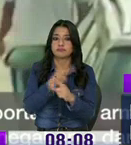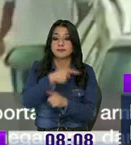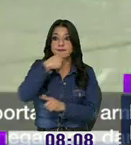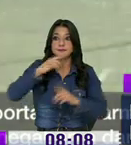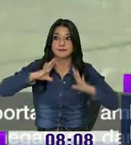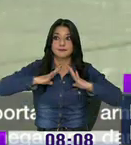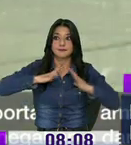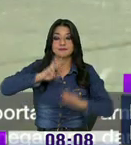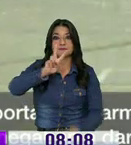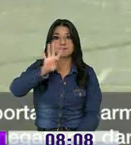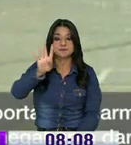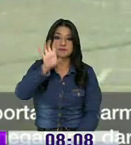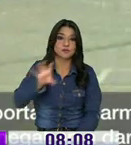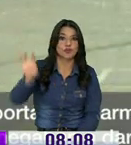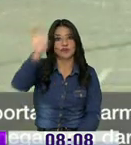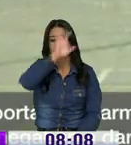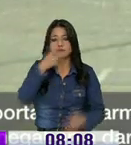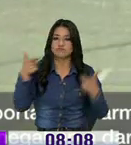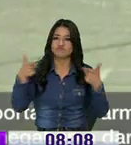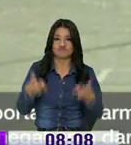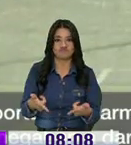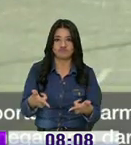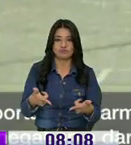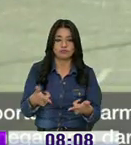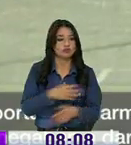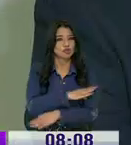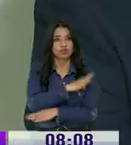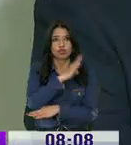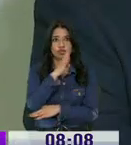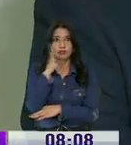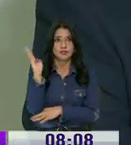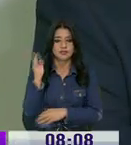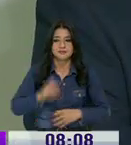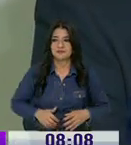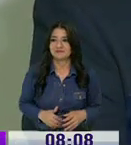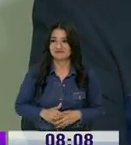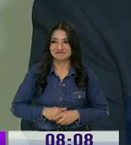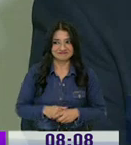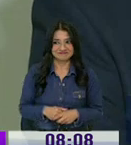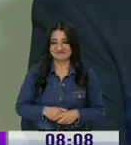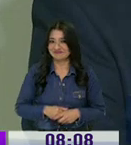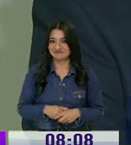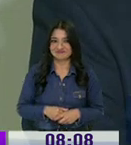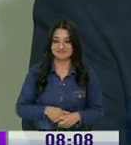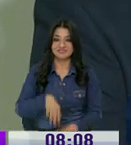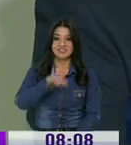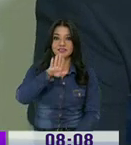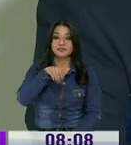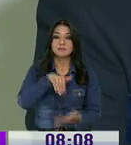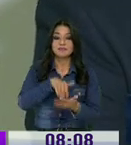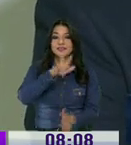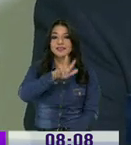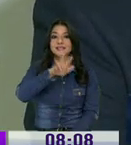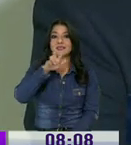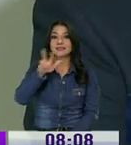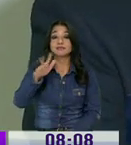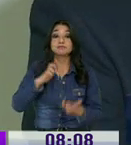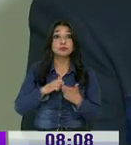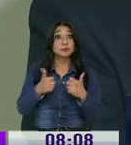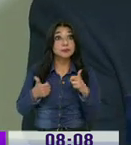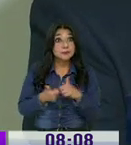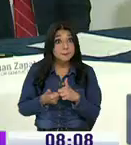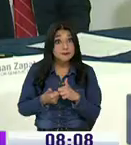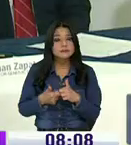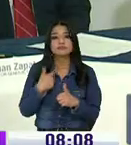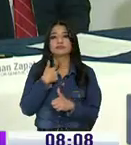24 provincias estuvieron vigiladas las 24 horas. Nos evitaron que 4.033 incidentes se transformen